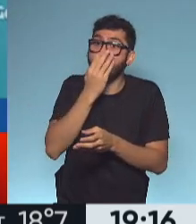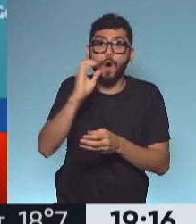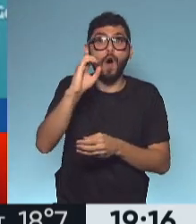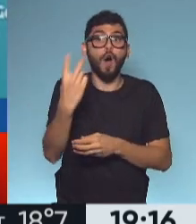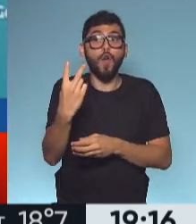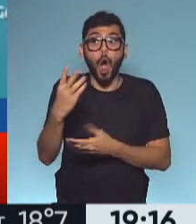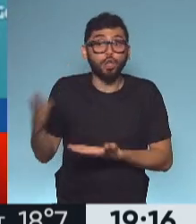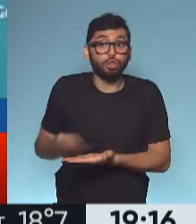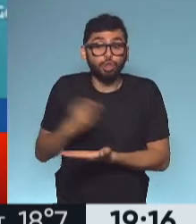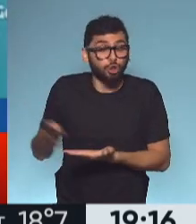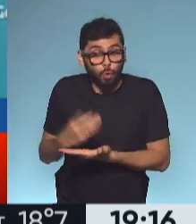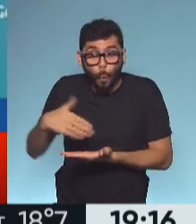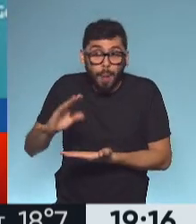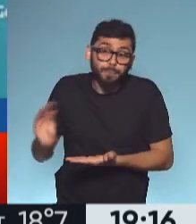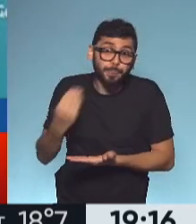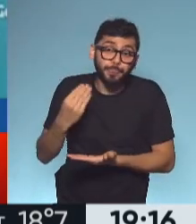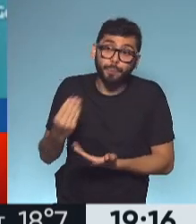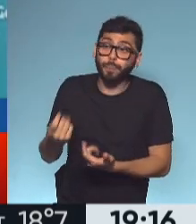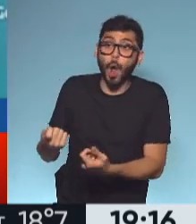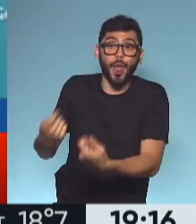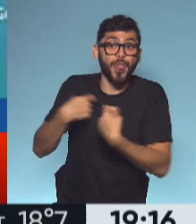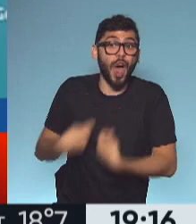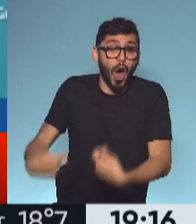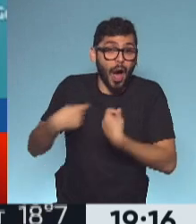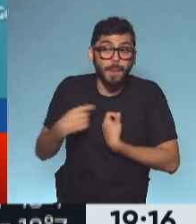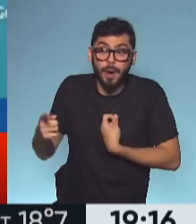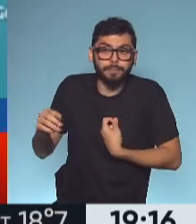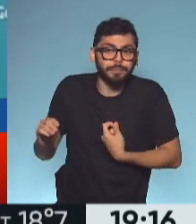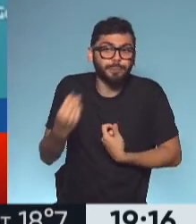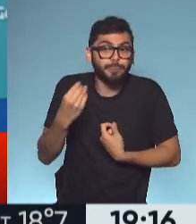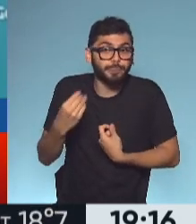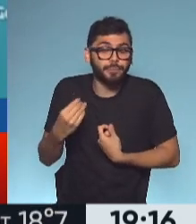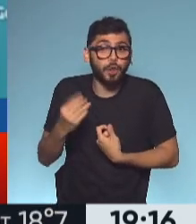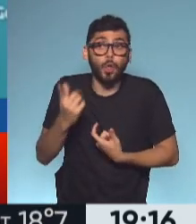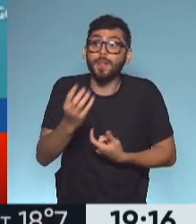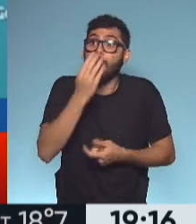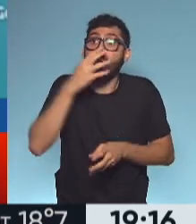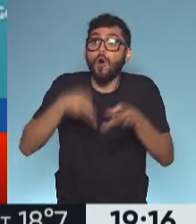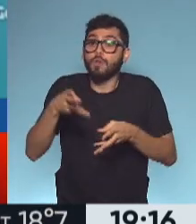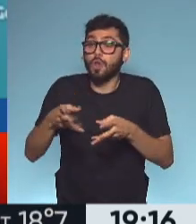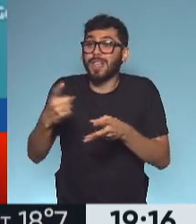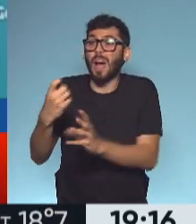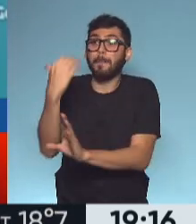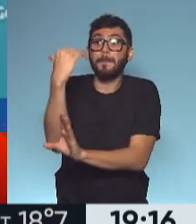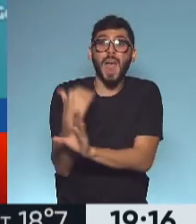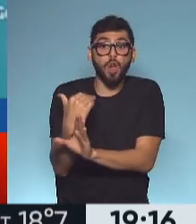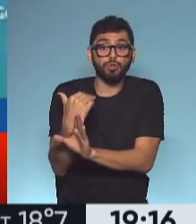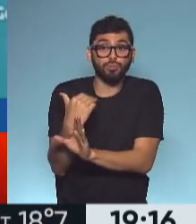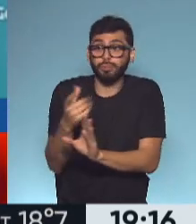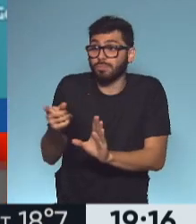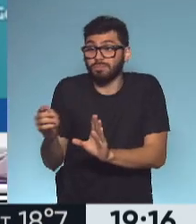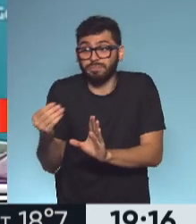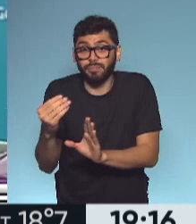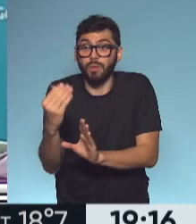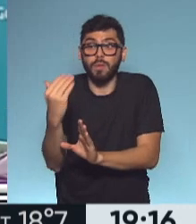oxígeno. Entonces, más que nunca tenemos que bajar el consumo de oxígeno, y bajar el consumo de oxígeno es bajar la cantidad de